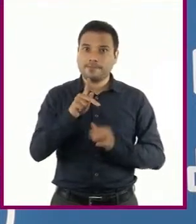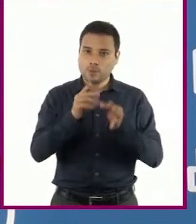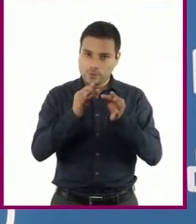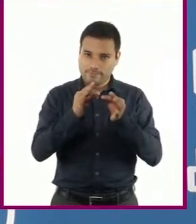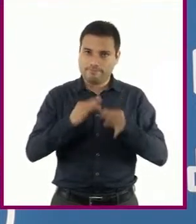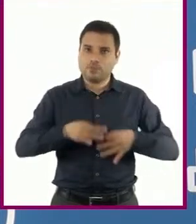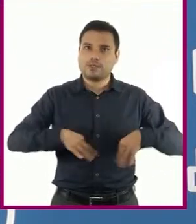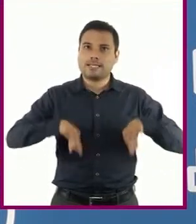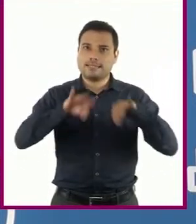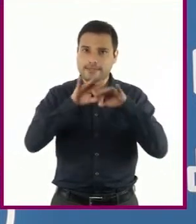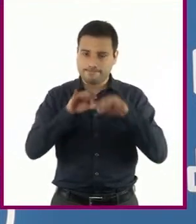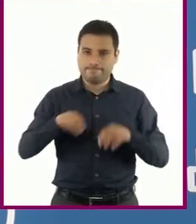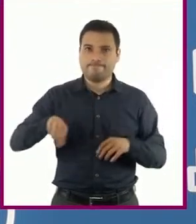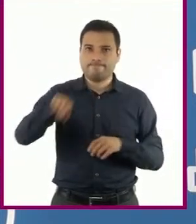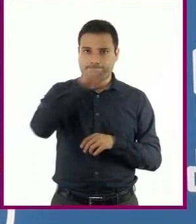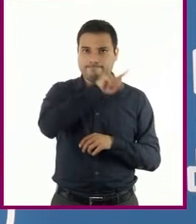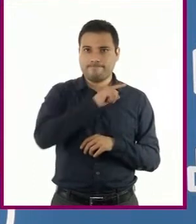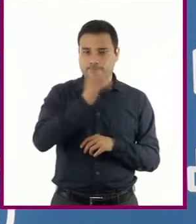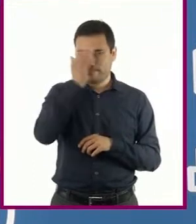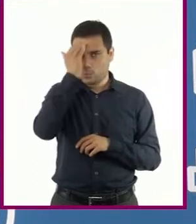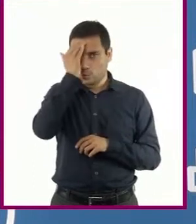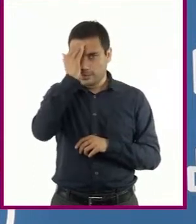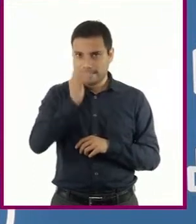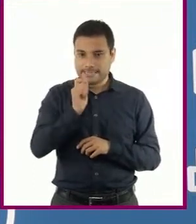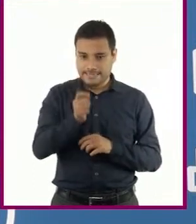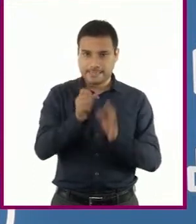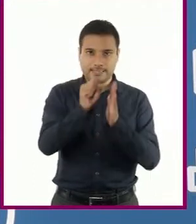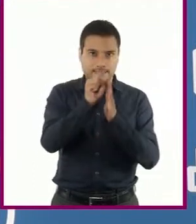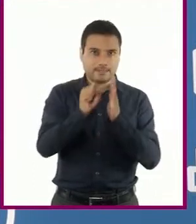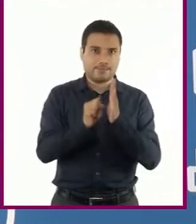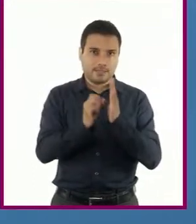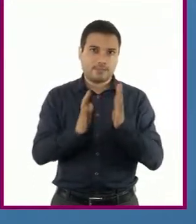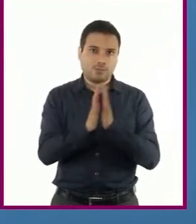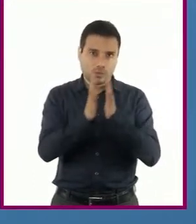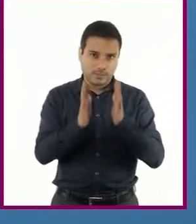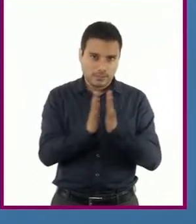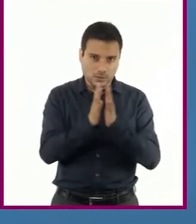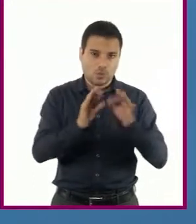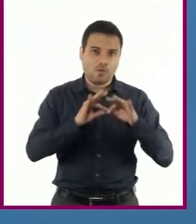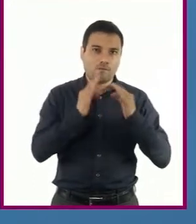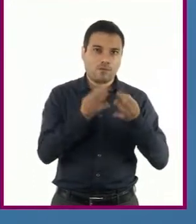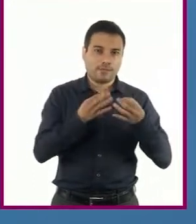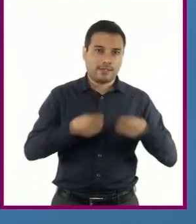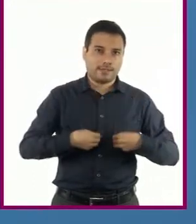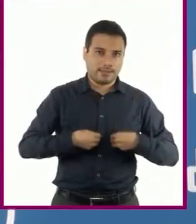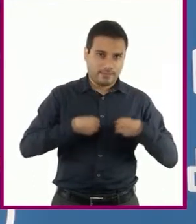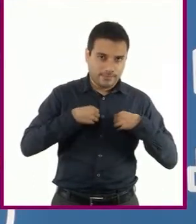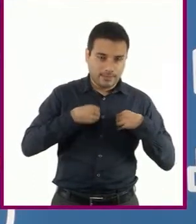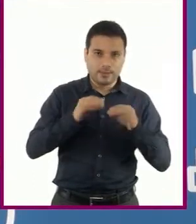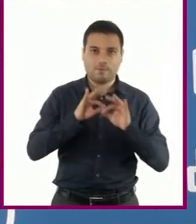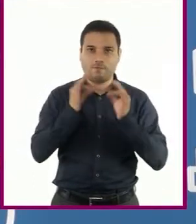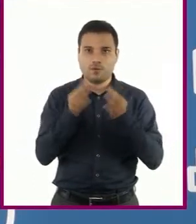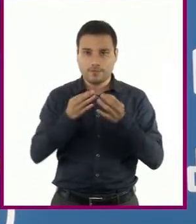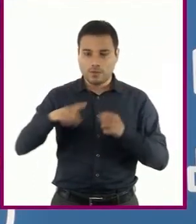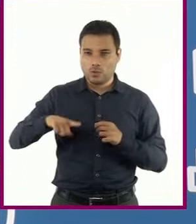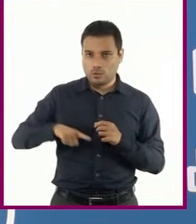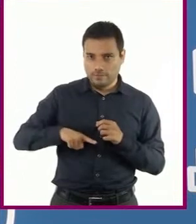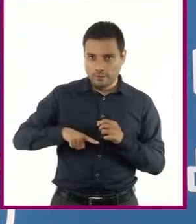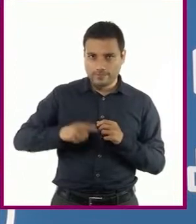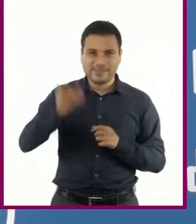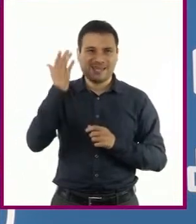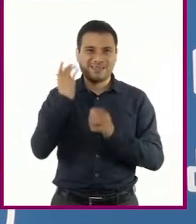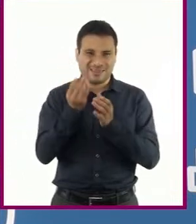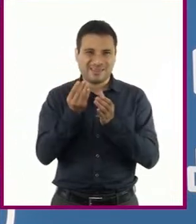al momento de reconocer a la democracia como forma de vida y de gobierno. Comenzando por decir que, como hemos visto en